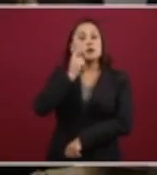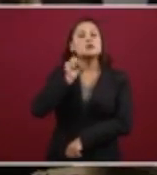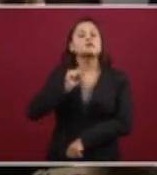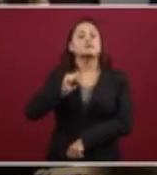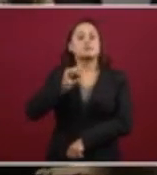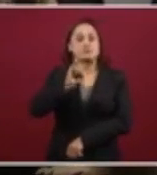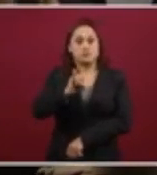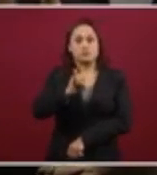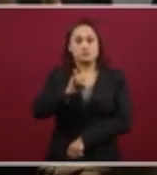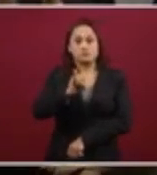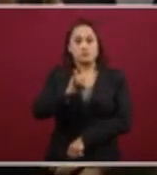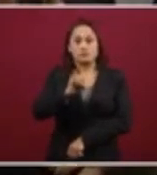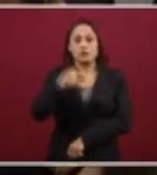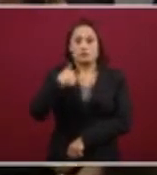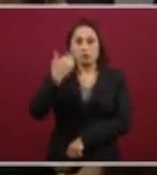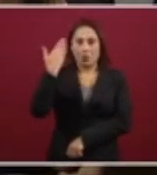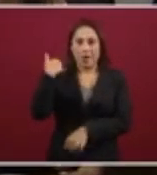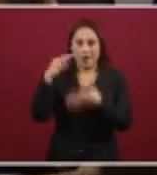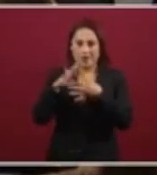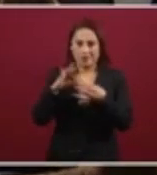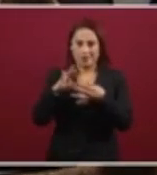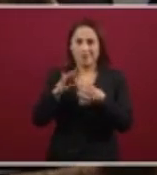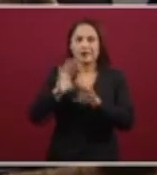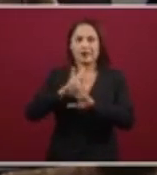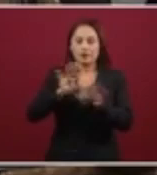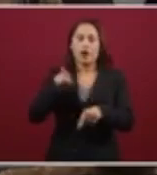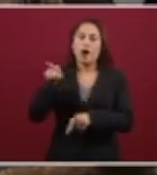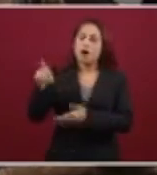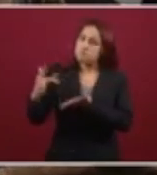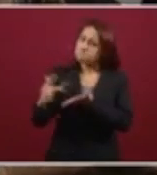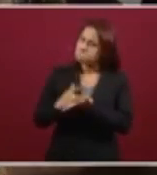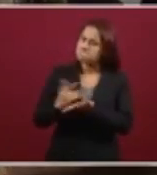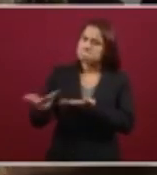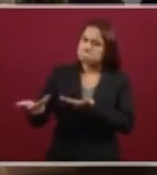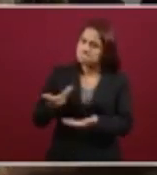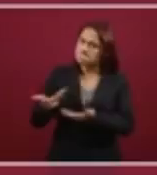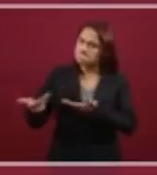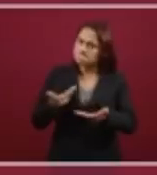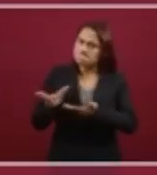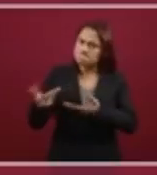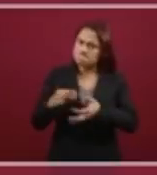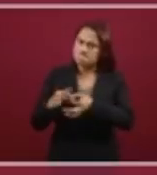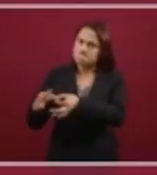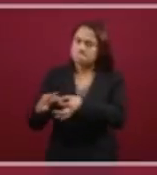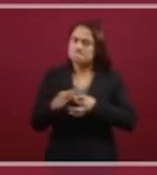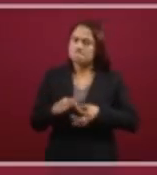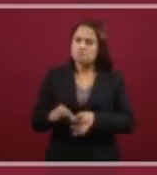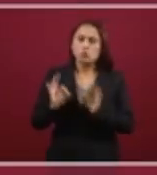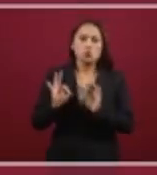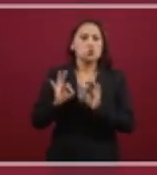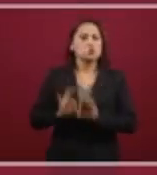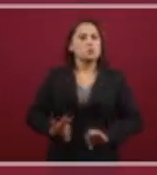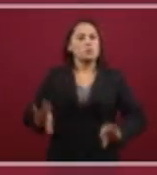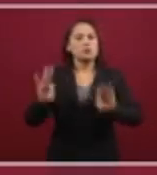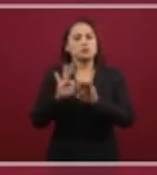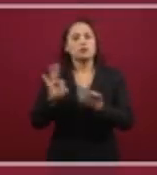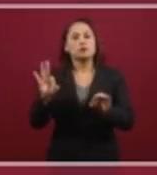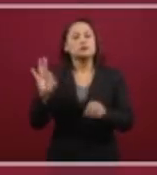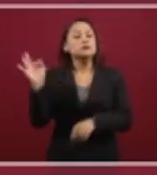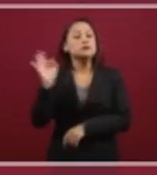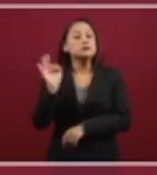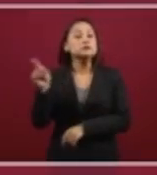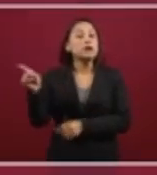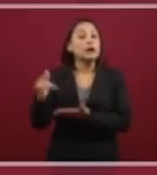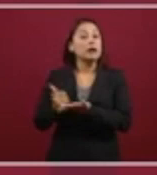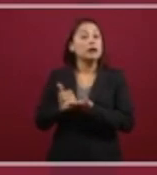como ya indiqué, hemos tenido una colaboración muy importante. Hubiera sido muy difícil, propiamente casi imposible, poder